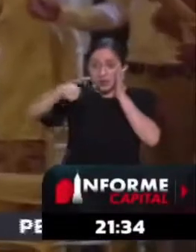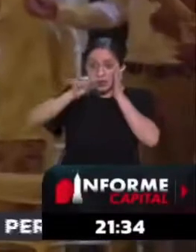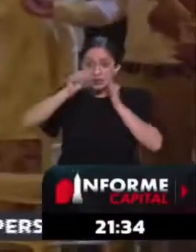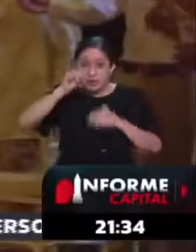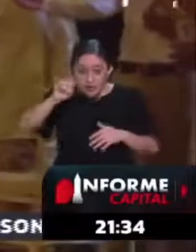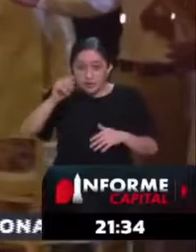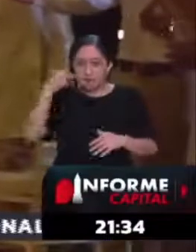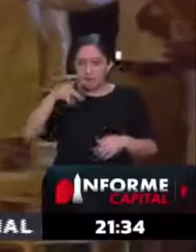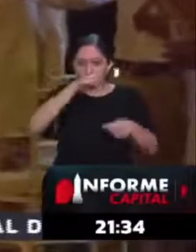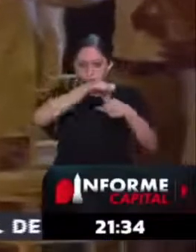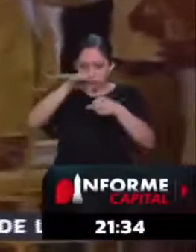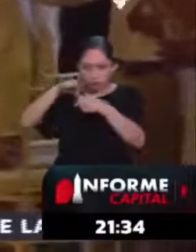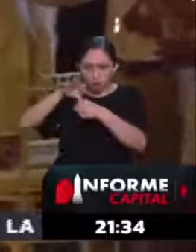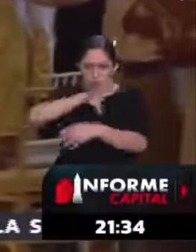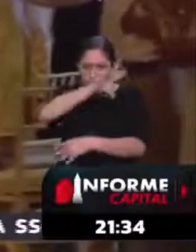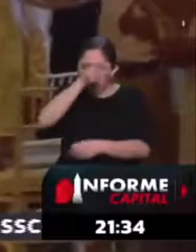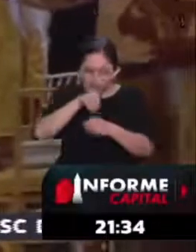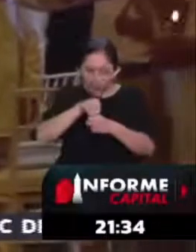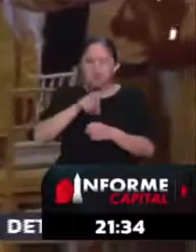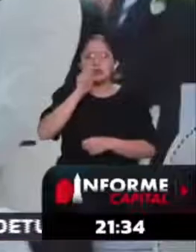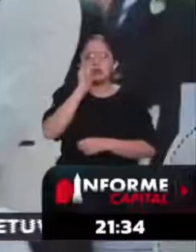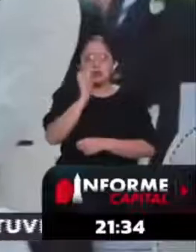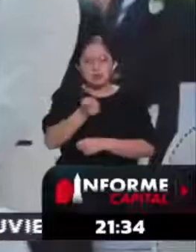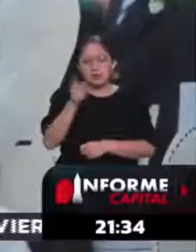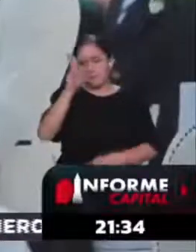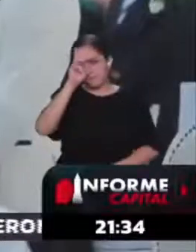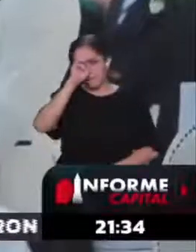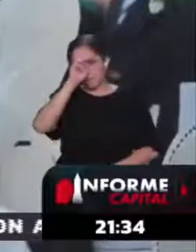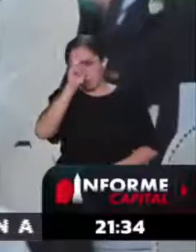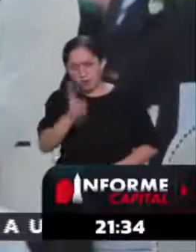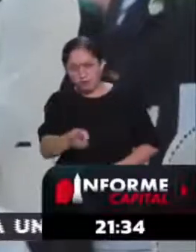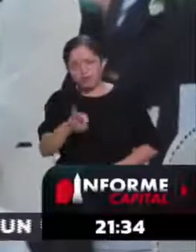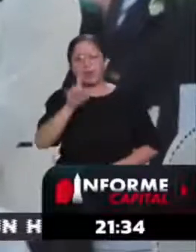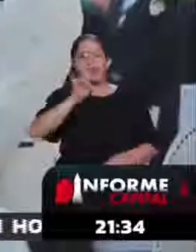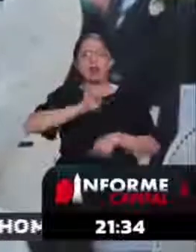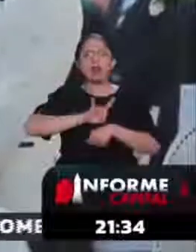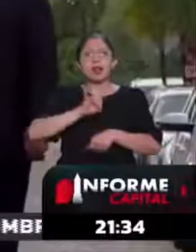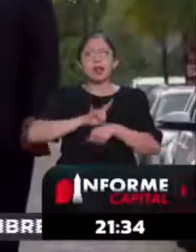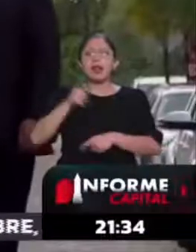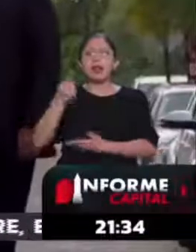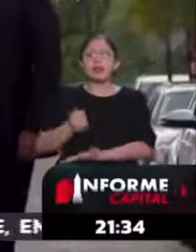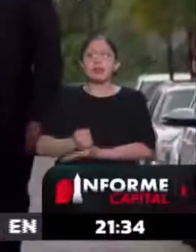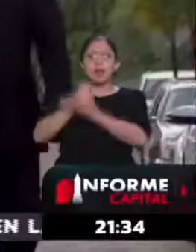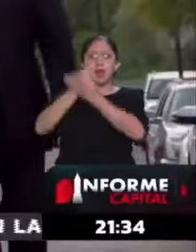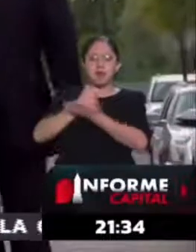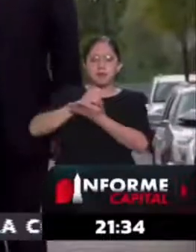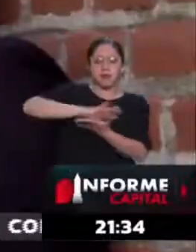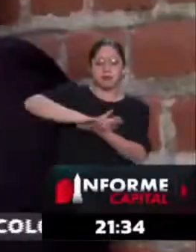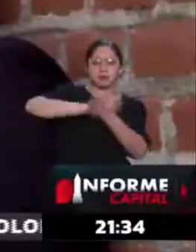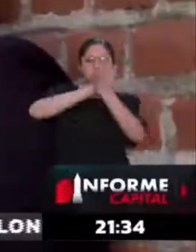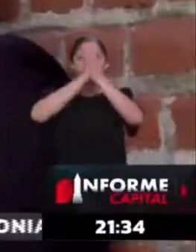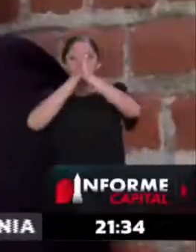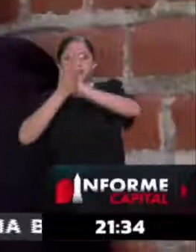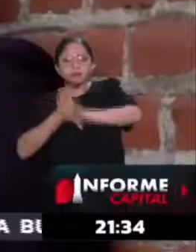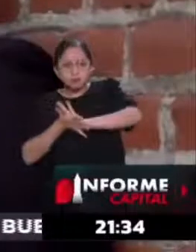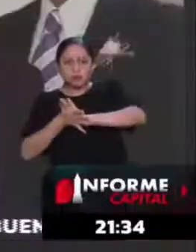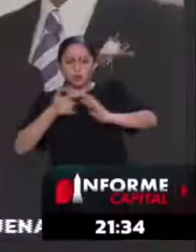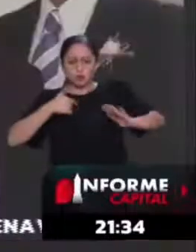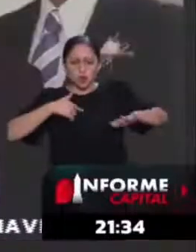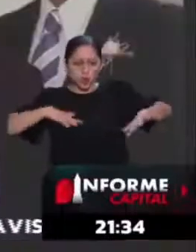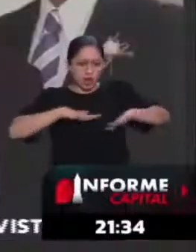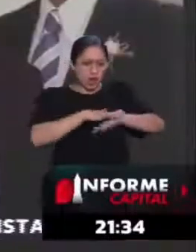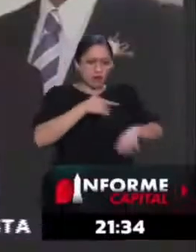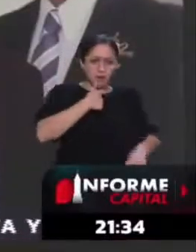por unanimidad los legisladores también avalaron la prohibición de las llamadas terapias de conversión de orientación sexual, y